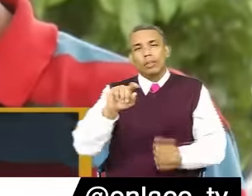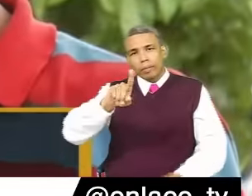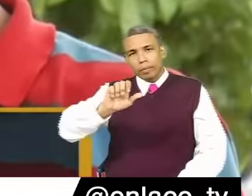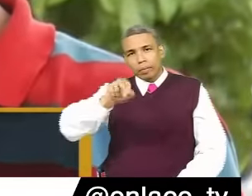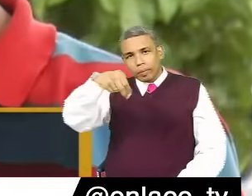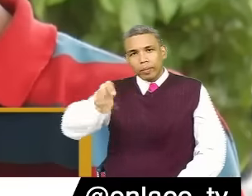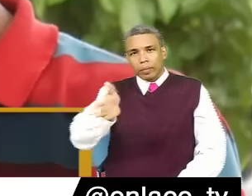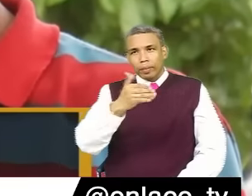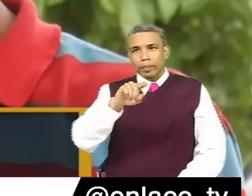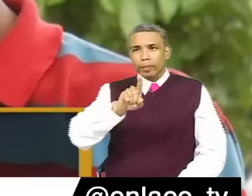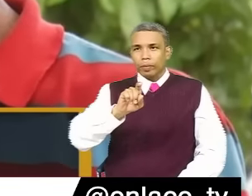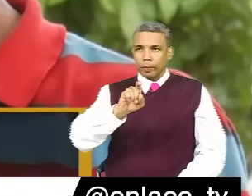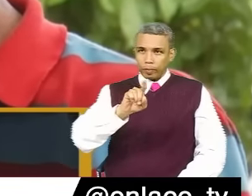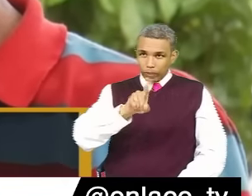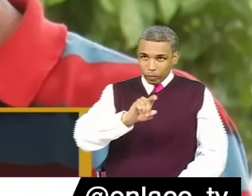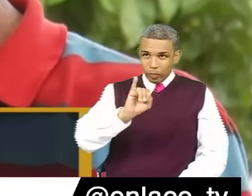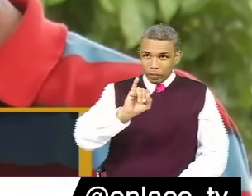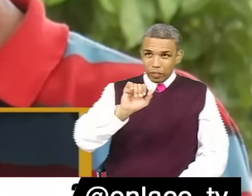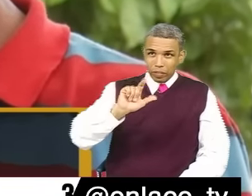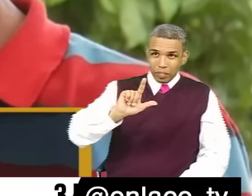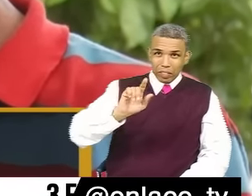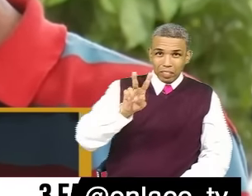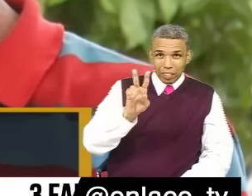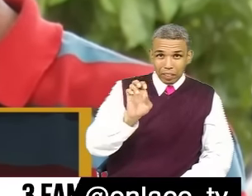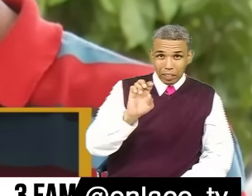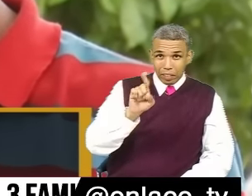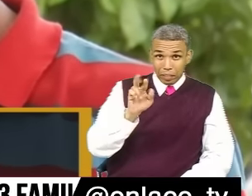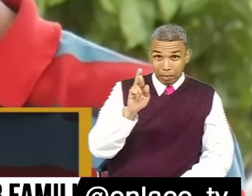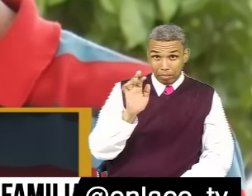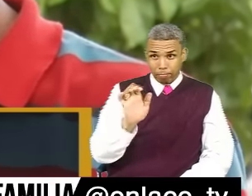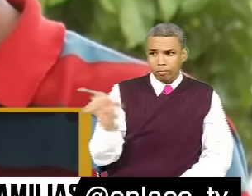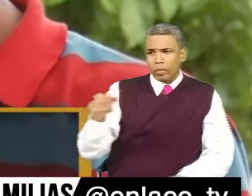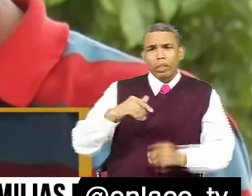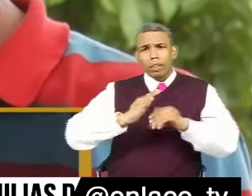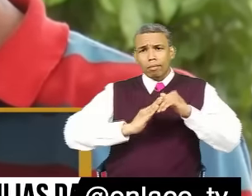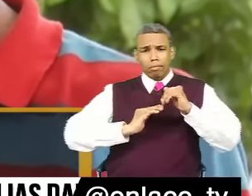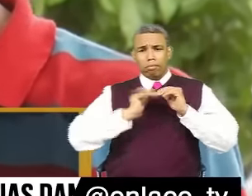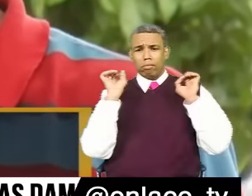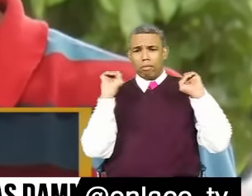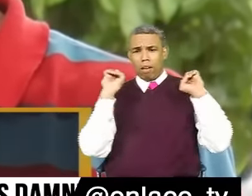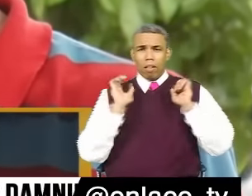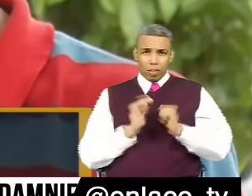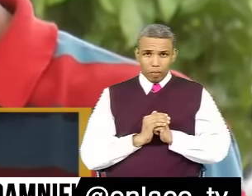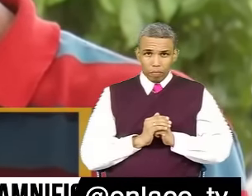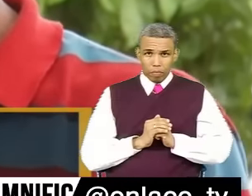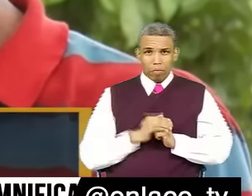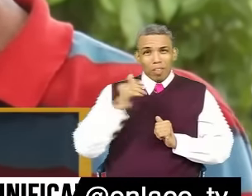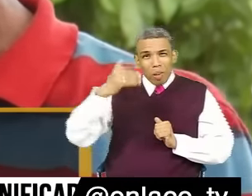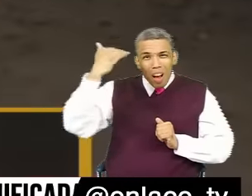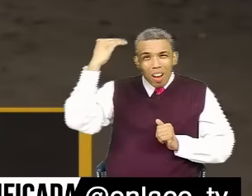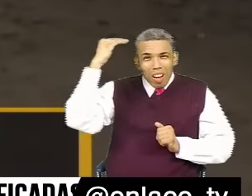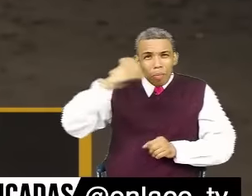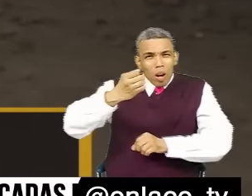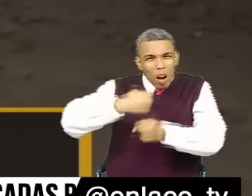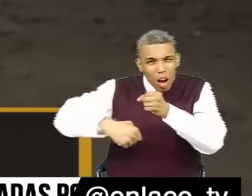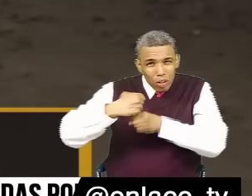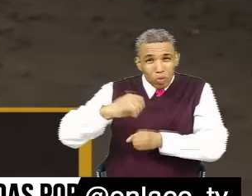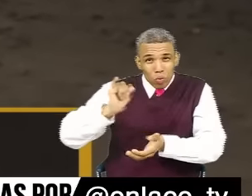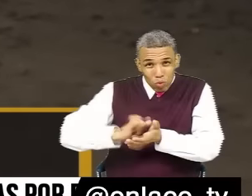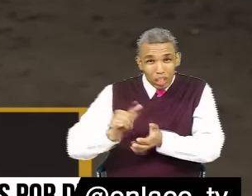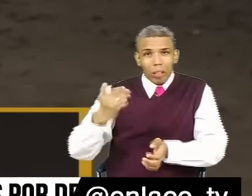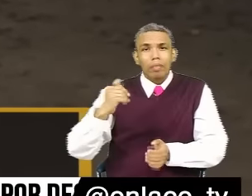están señalando por un crimen que él no ha cometido y él, el pelado es totalmente inocente. Él no se encontraba ni siquiera aquí en la ciudad de Barranca Bermeja el